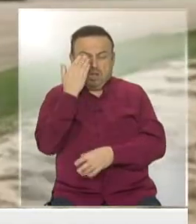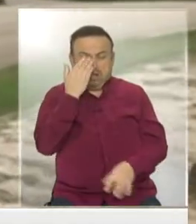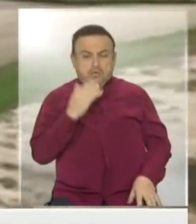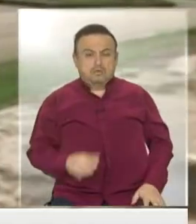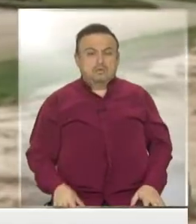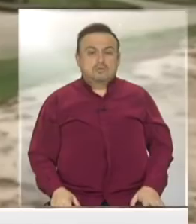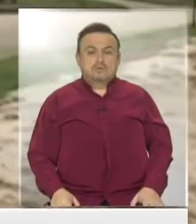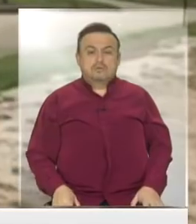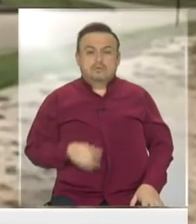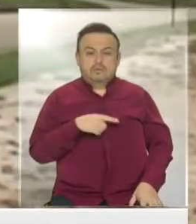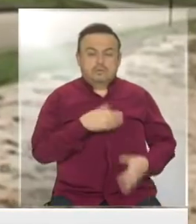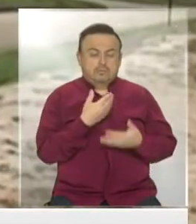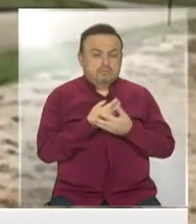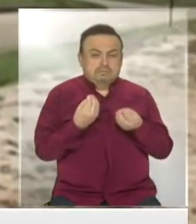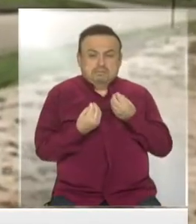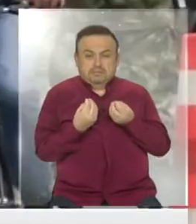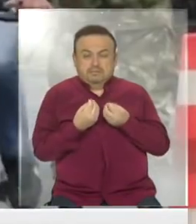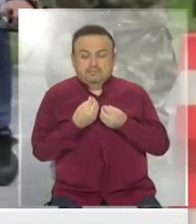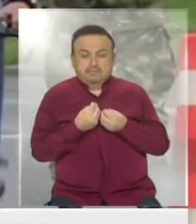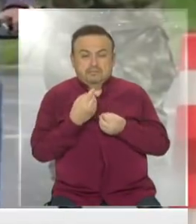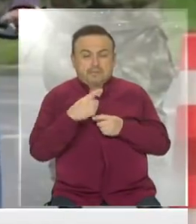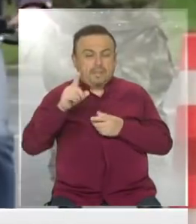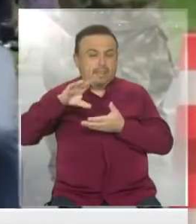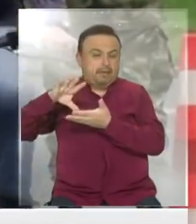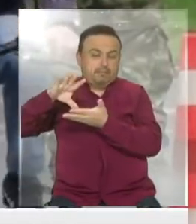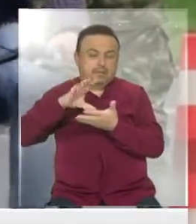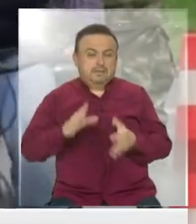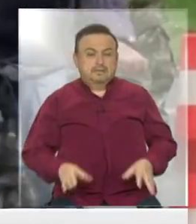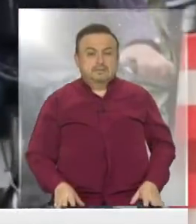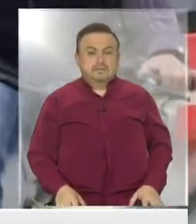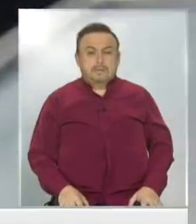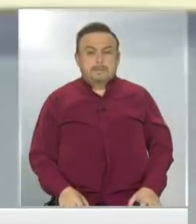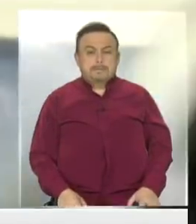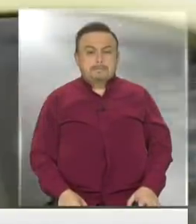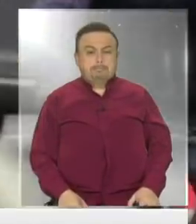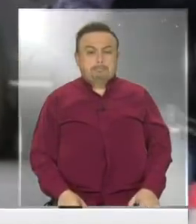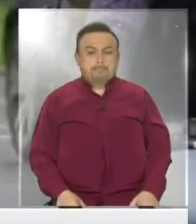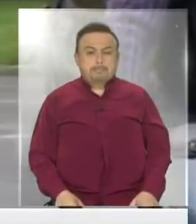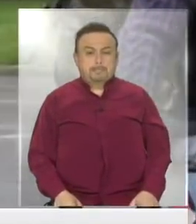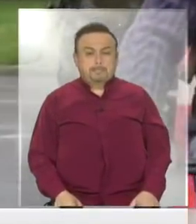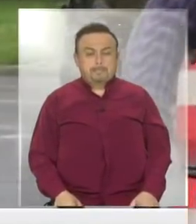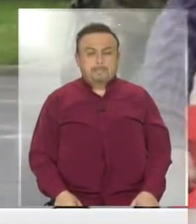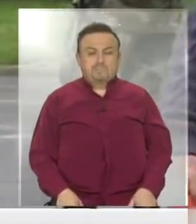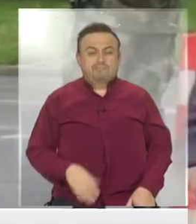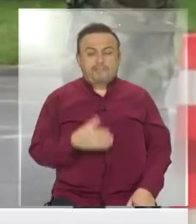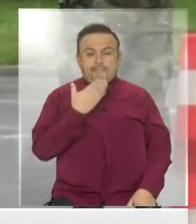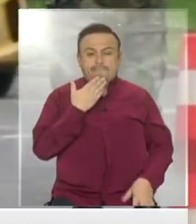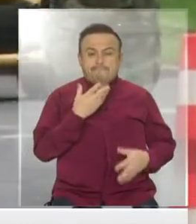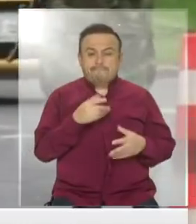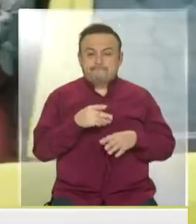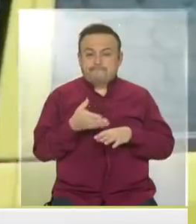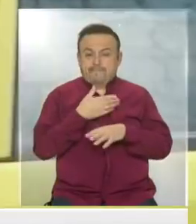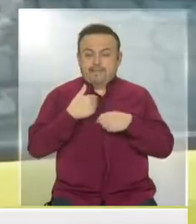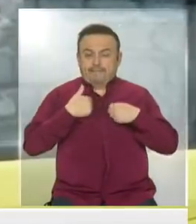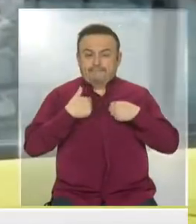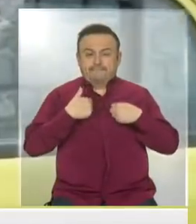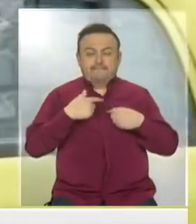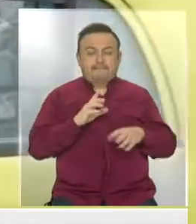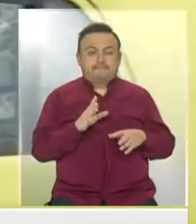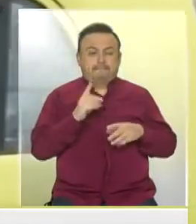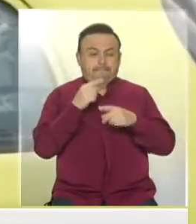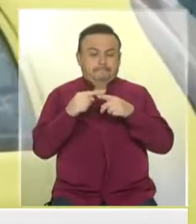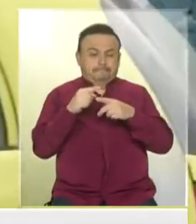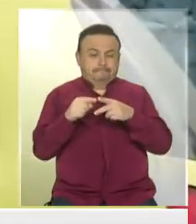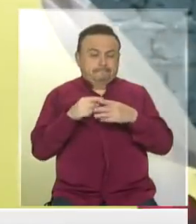agosto. Así que estar viendo qué está ocurriendo en otros países y que también anteceden al nuestro. Par de